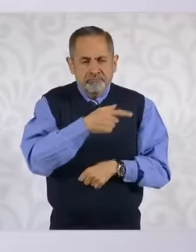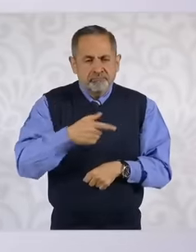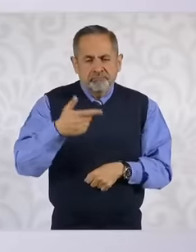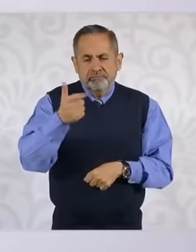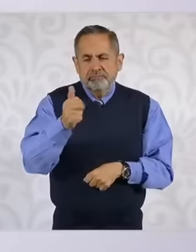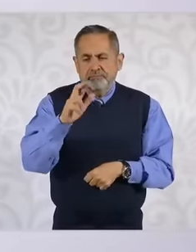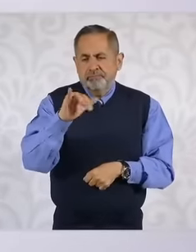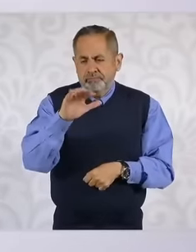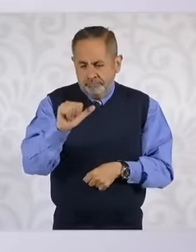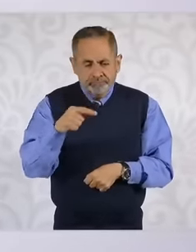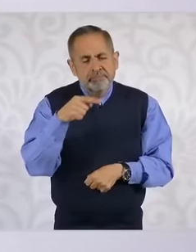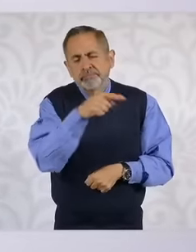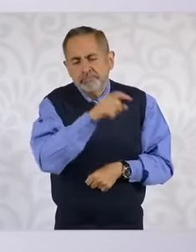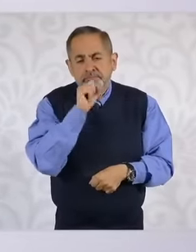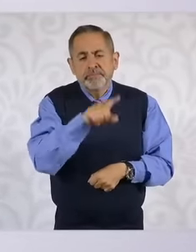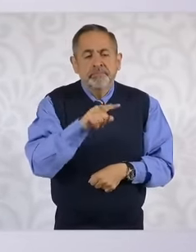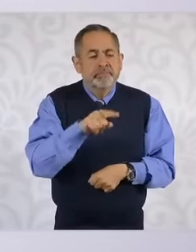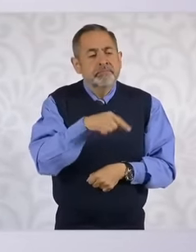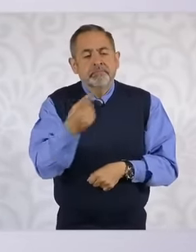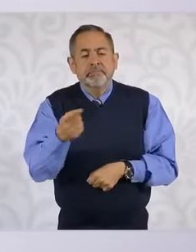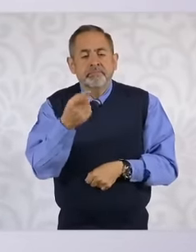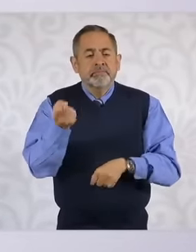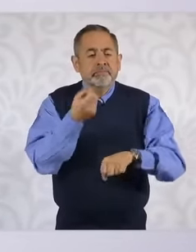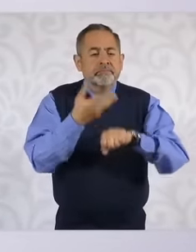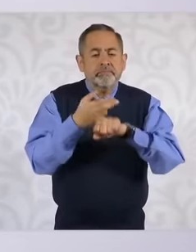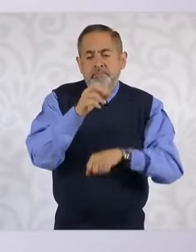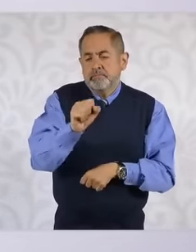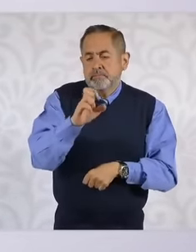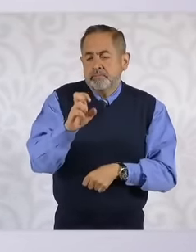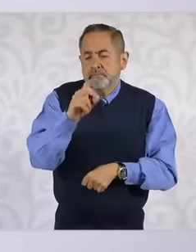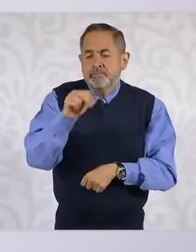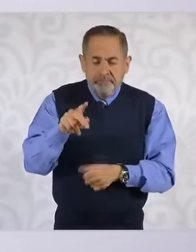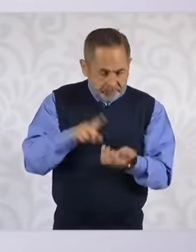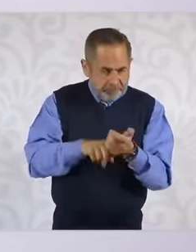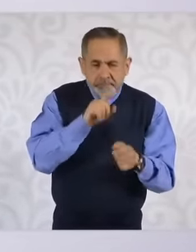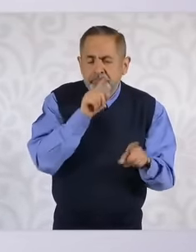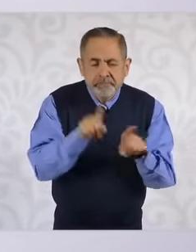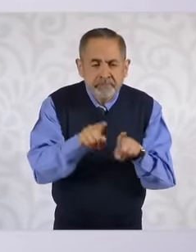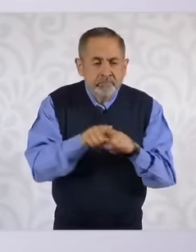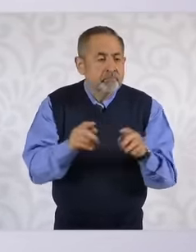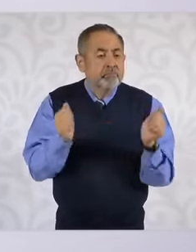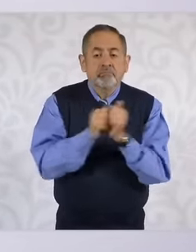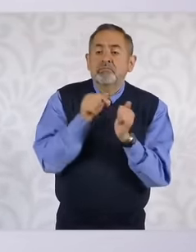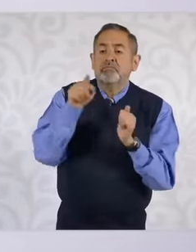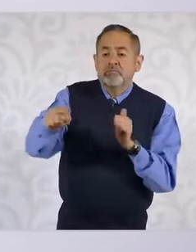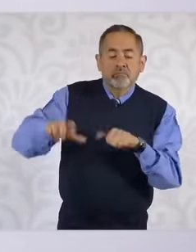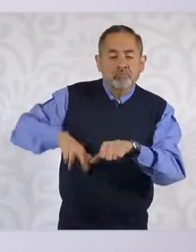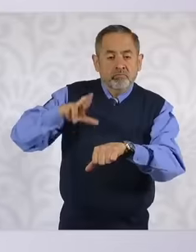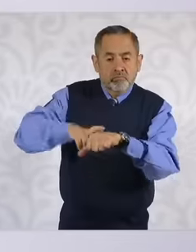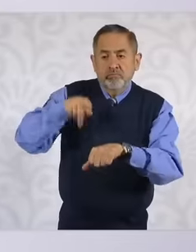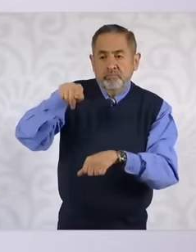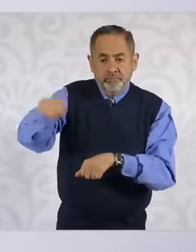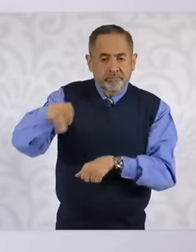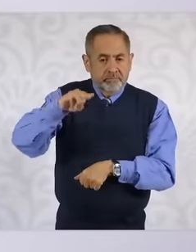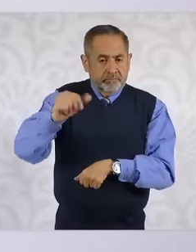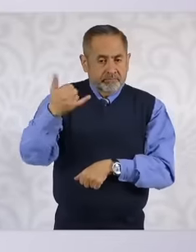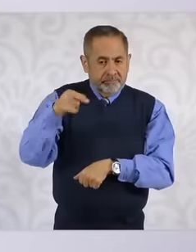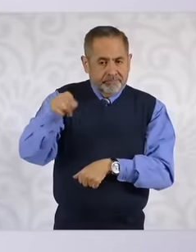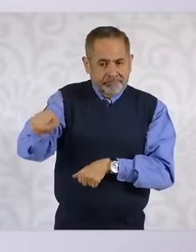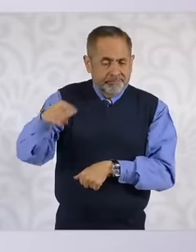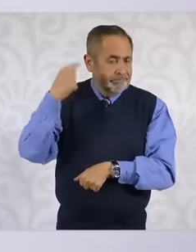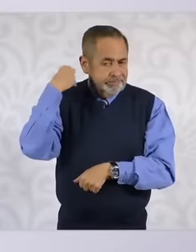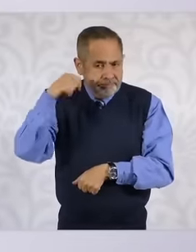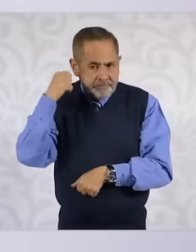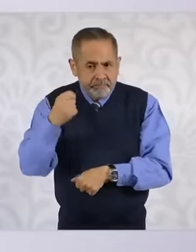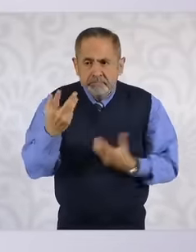el secretario de la Defensa Nacional con el gobernador May para poder